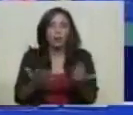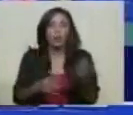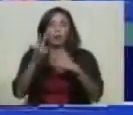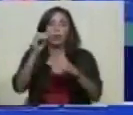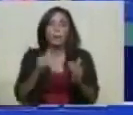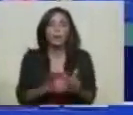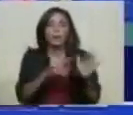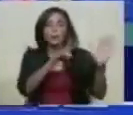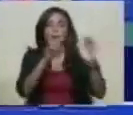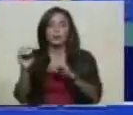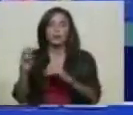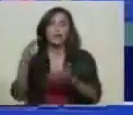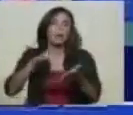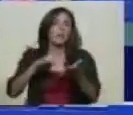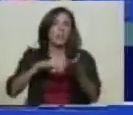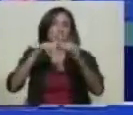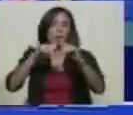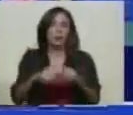2.700 en Miranda.